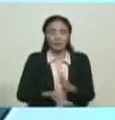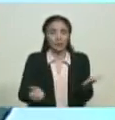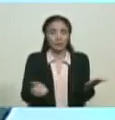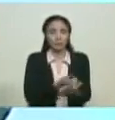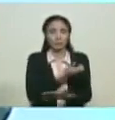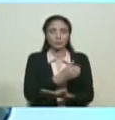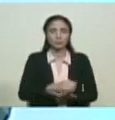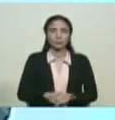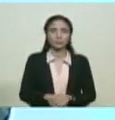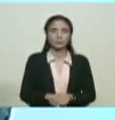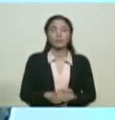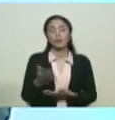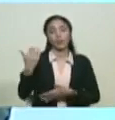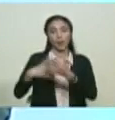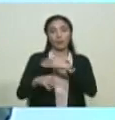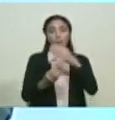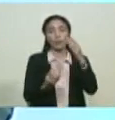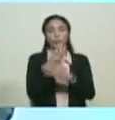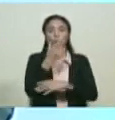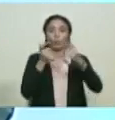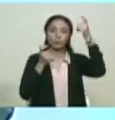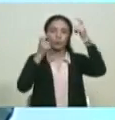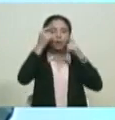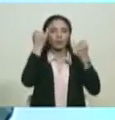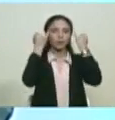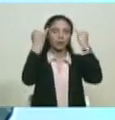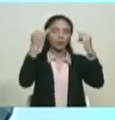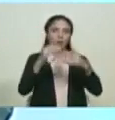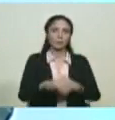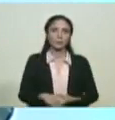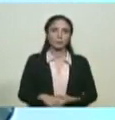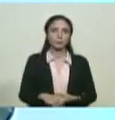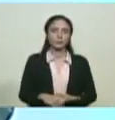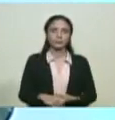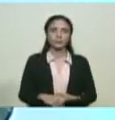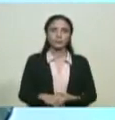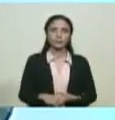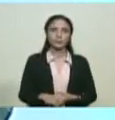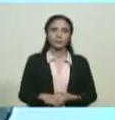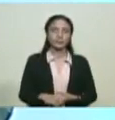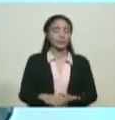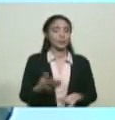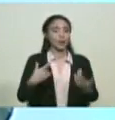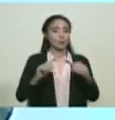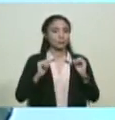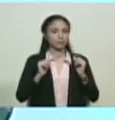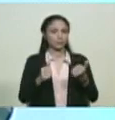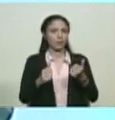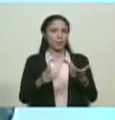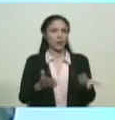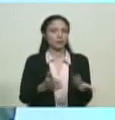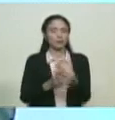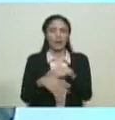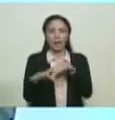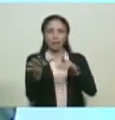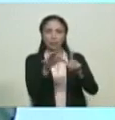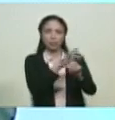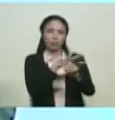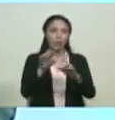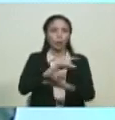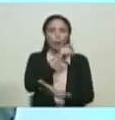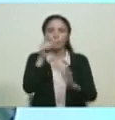fundado por nuestro comandante chávez y una vez dominado el país